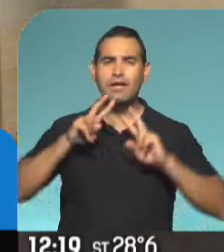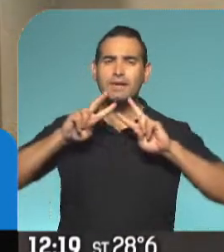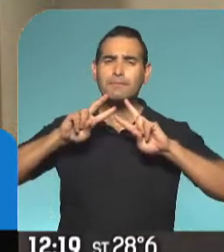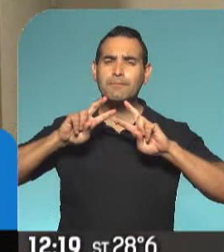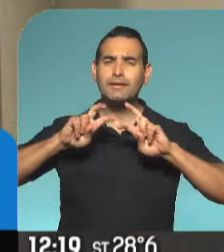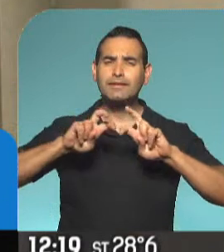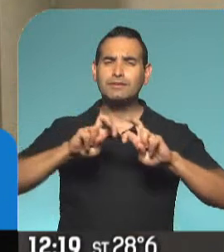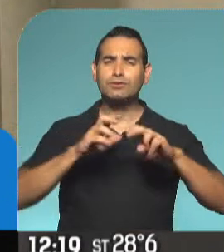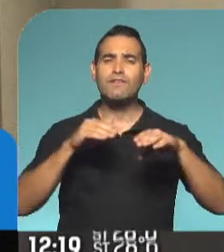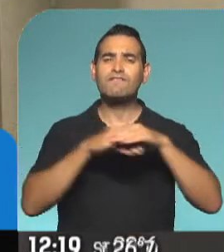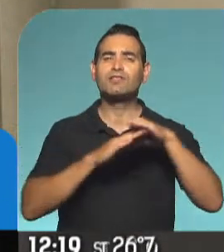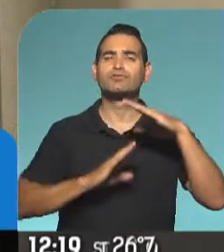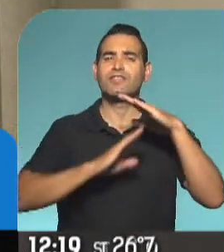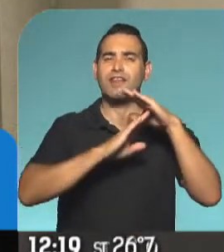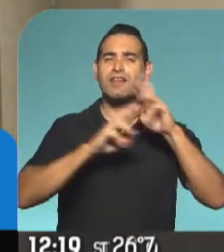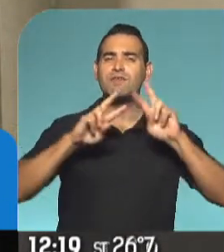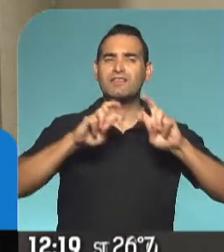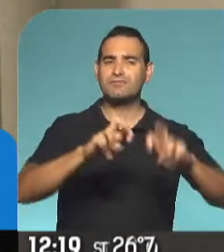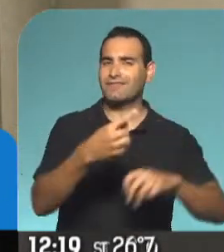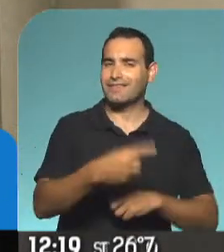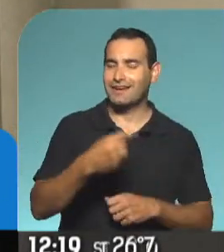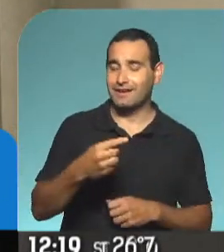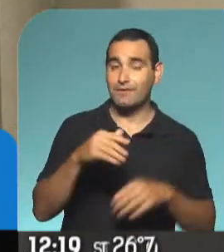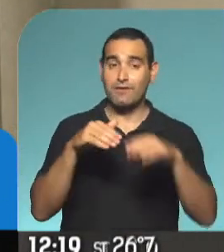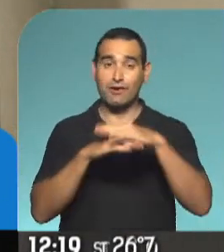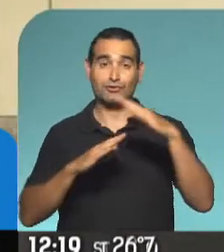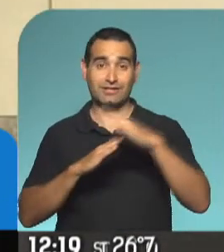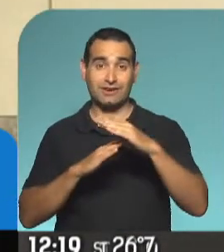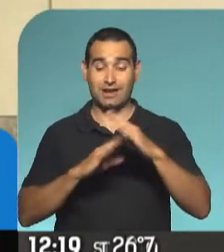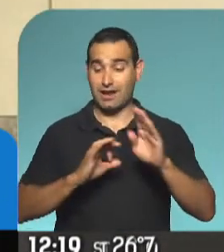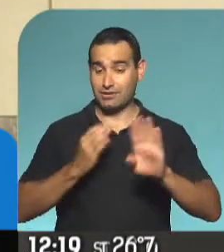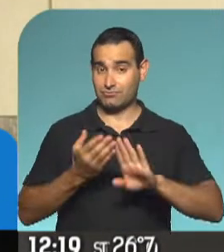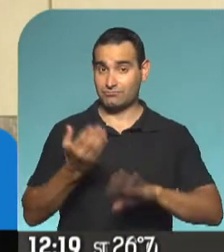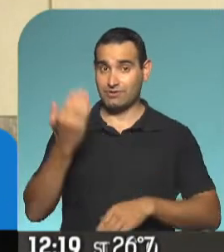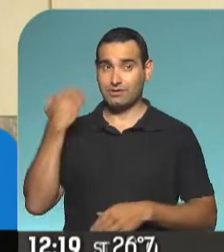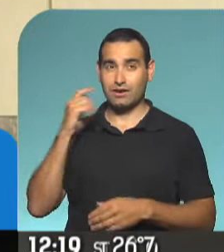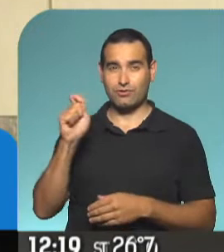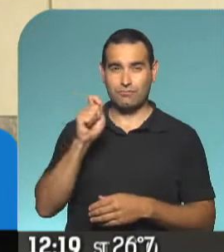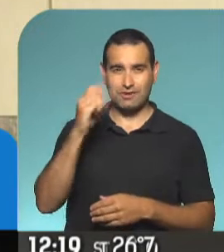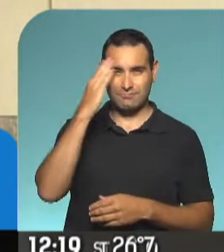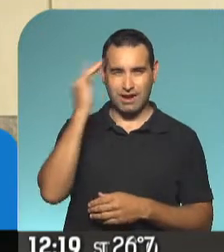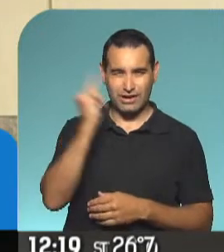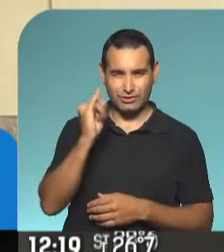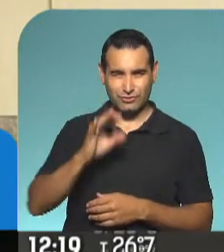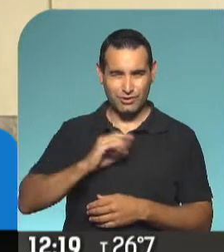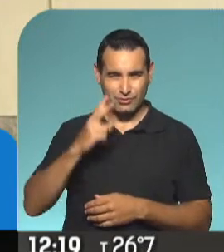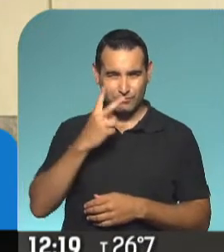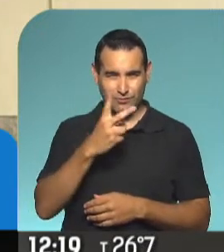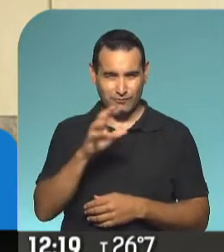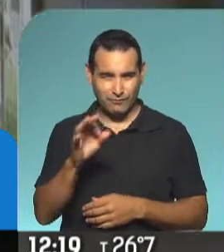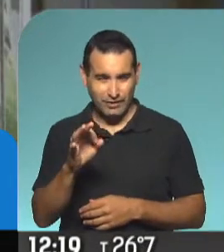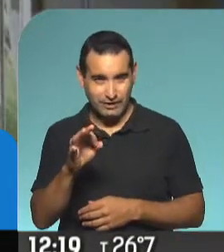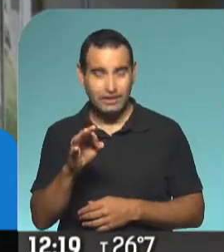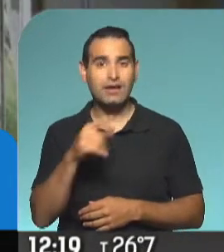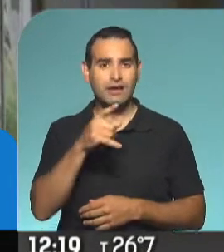que hizo el Banco Central. El Banco Central, el año pasado, en el mes de marzo del 2020,